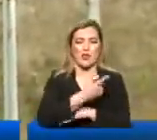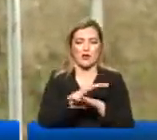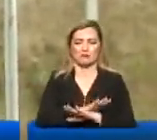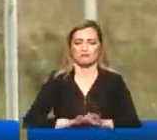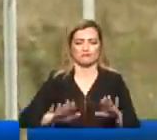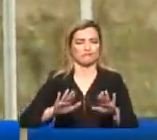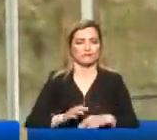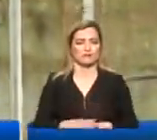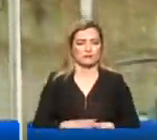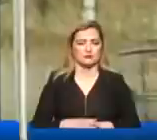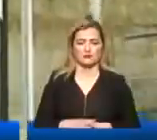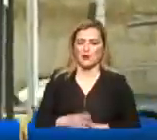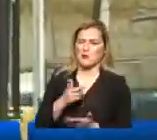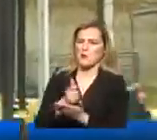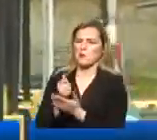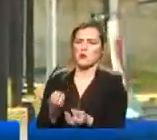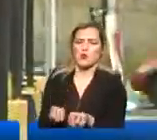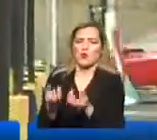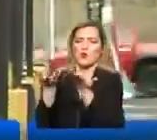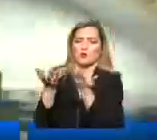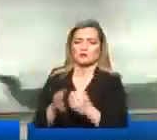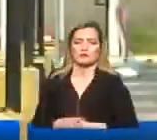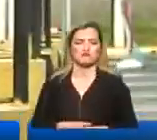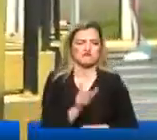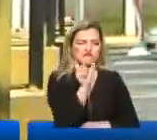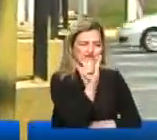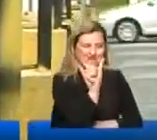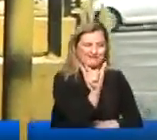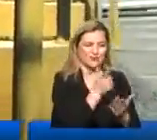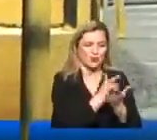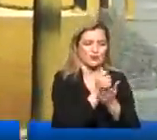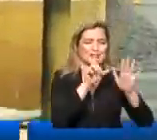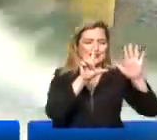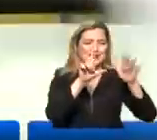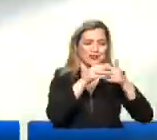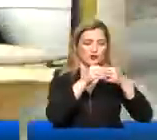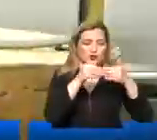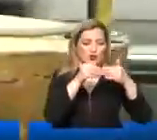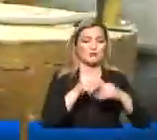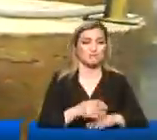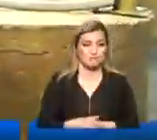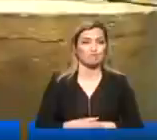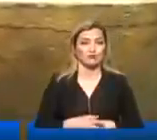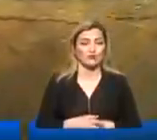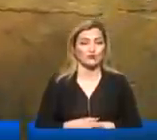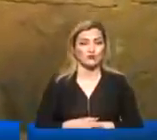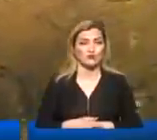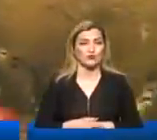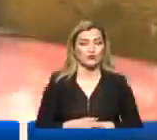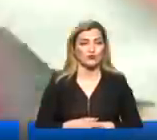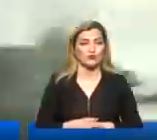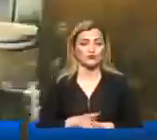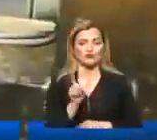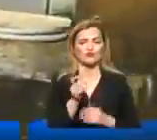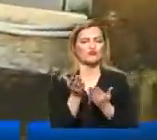¿Cuál va a ser el costo de este tag? El dispositivo cuesta $7. Esto es el costo del dispositivo, el cual además